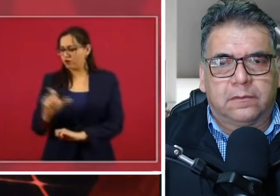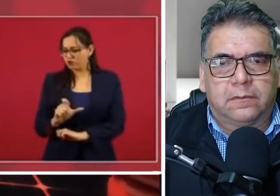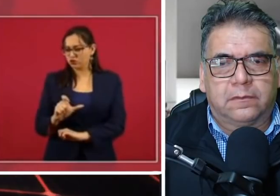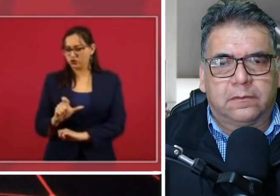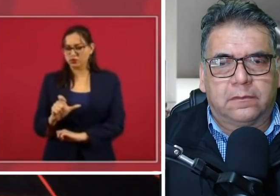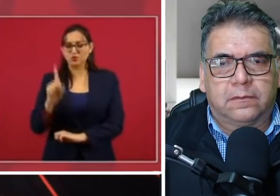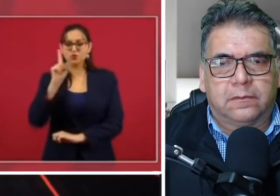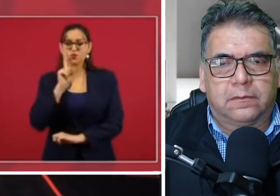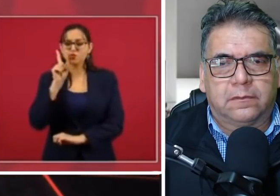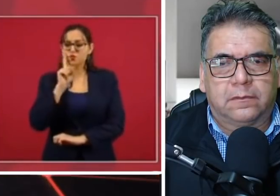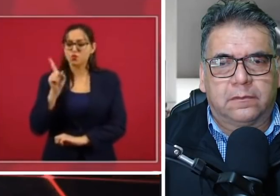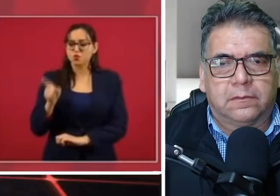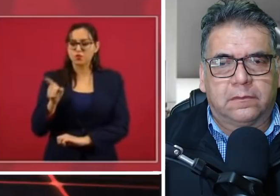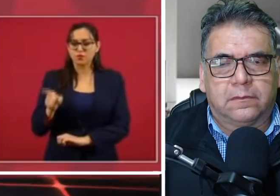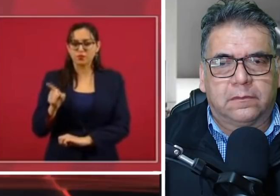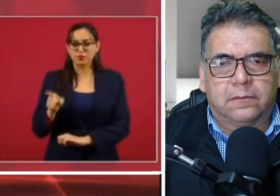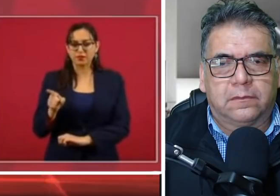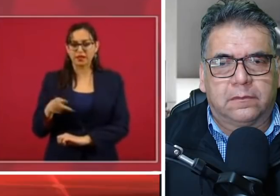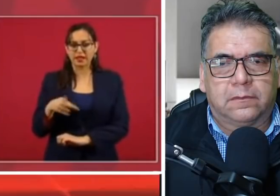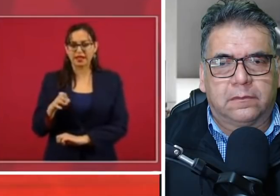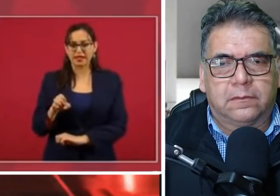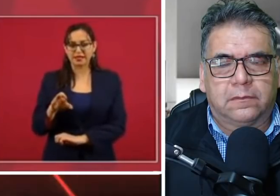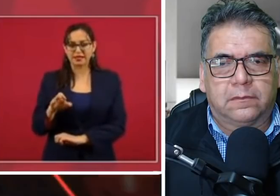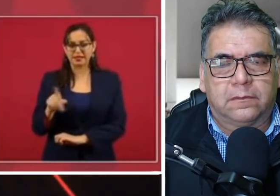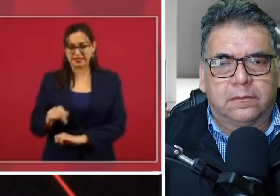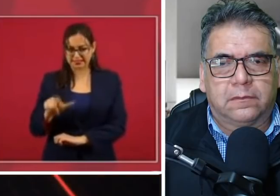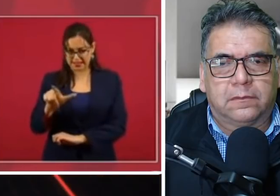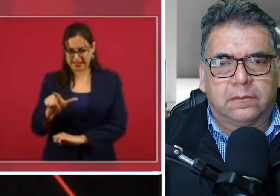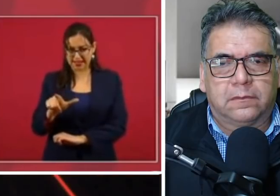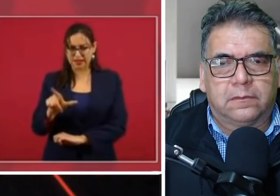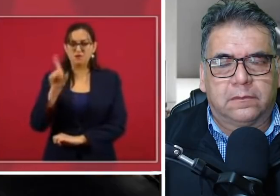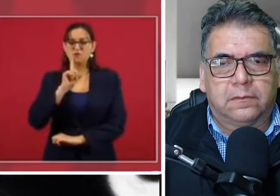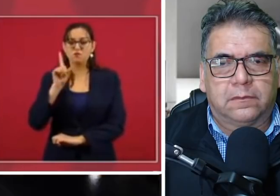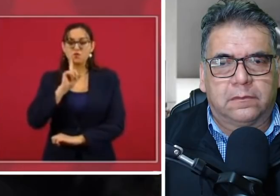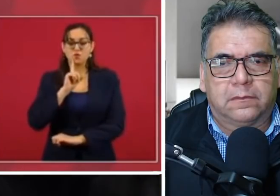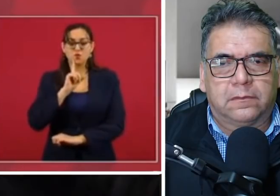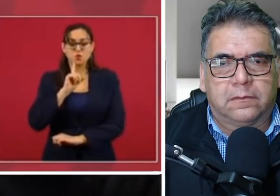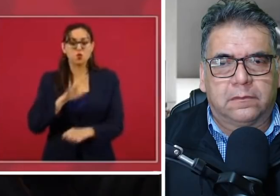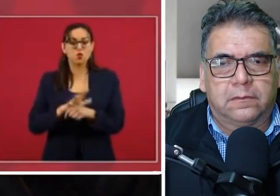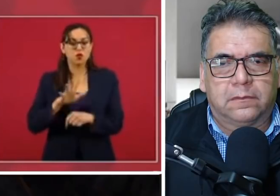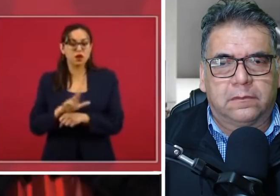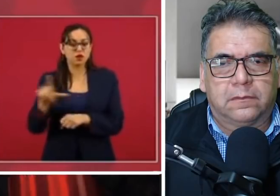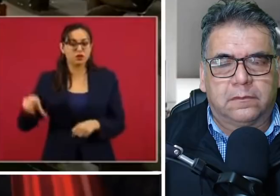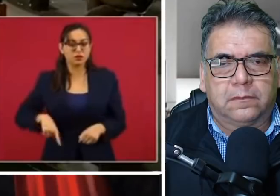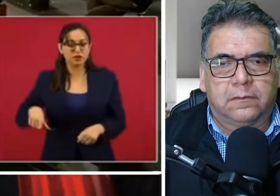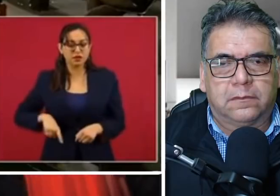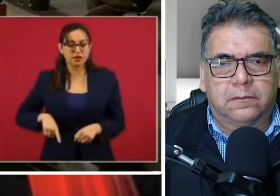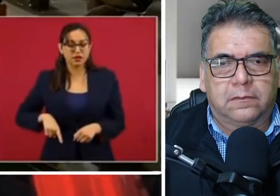la señora Kels. Kessel. Georgina Kessel. ¿De qué gobierno era? De